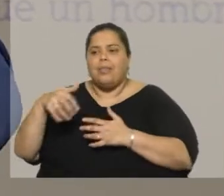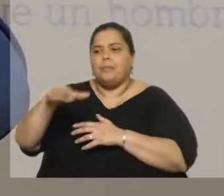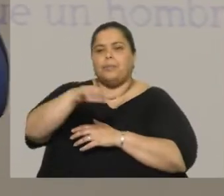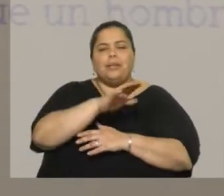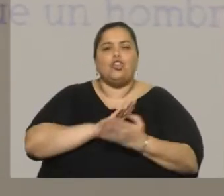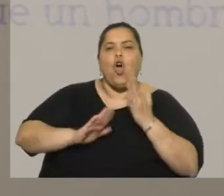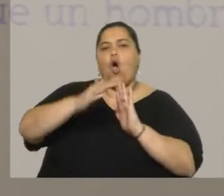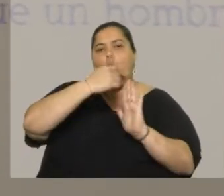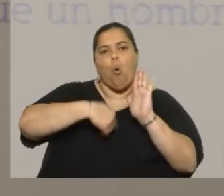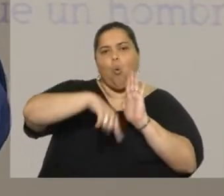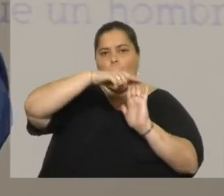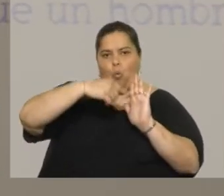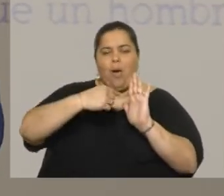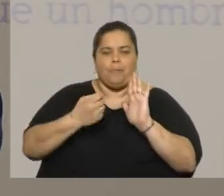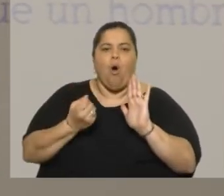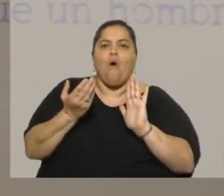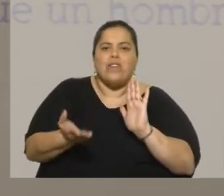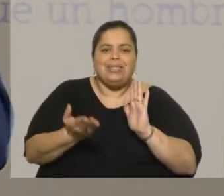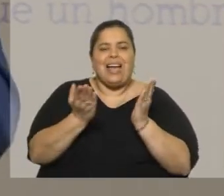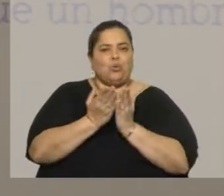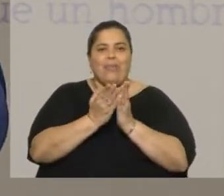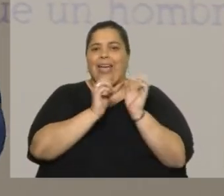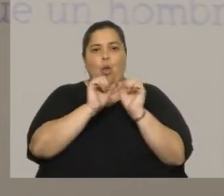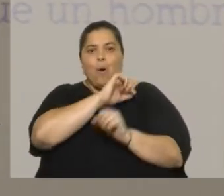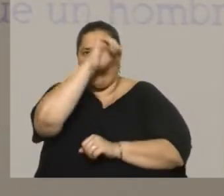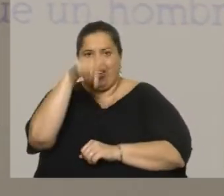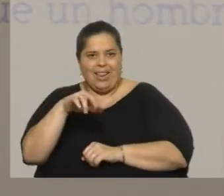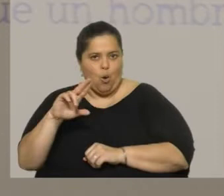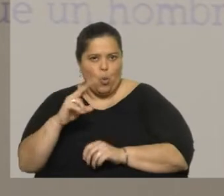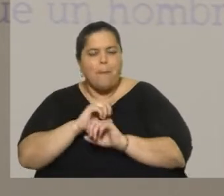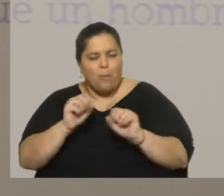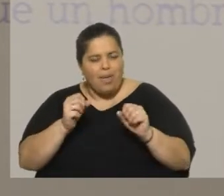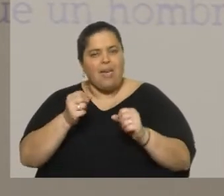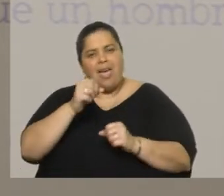territorio, le ofrece a estudiantes que no tienen la posibilidad de venir a la capital a